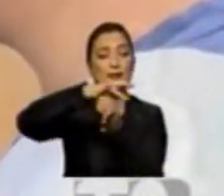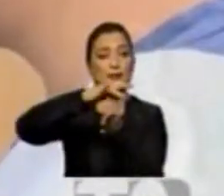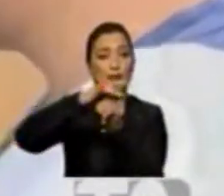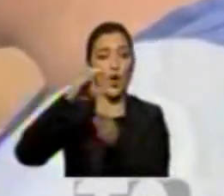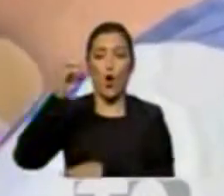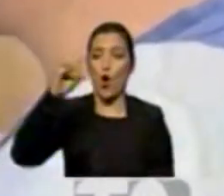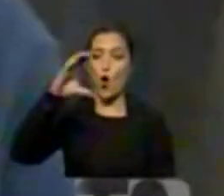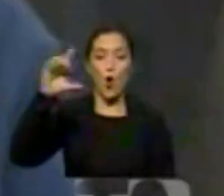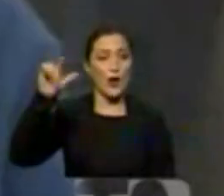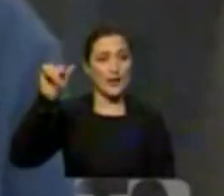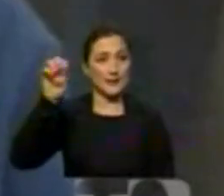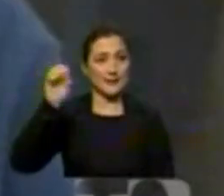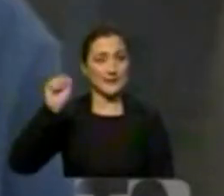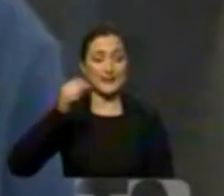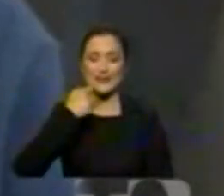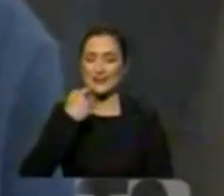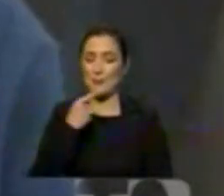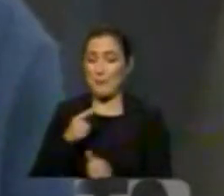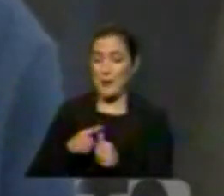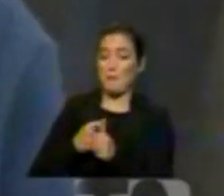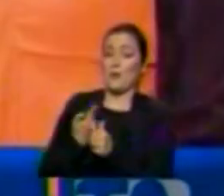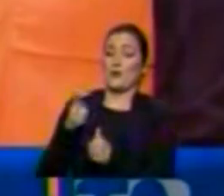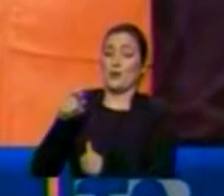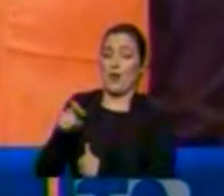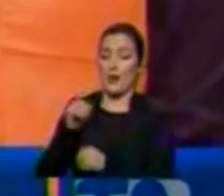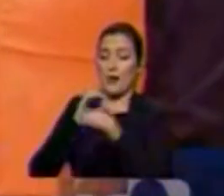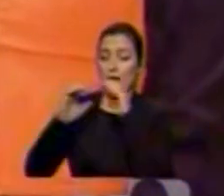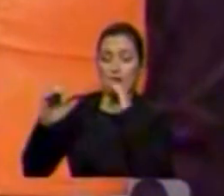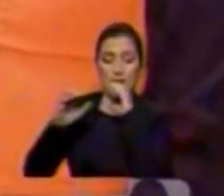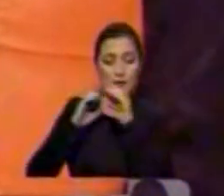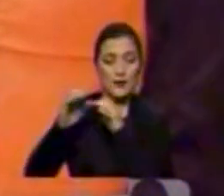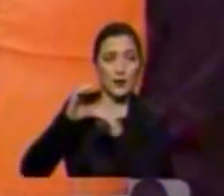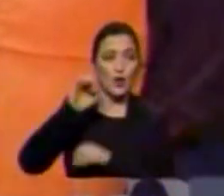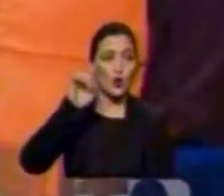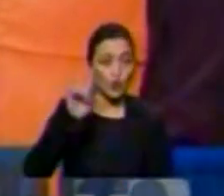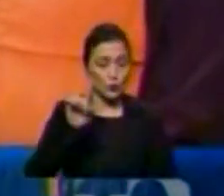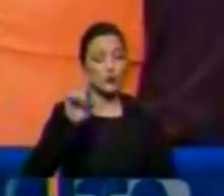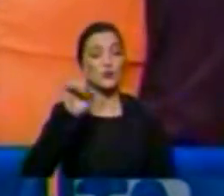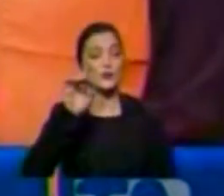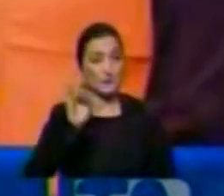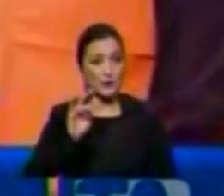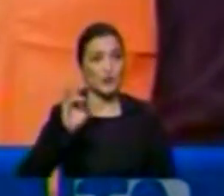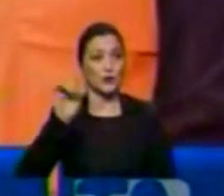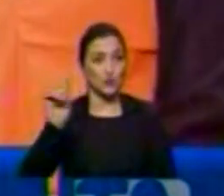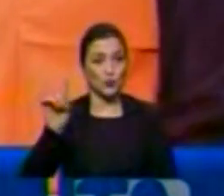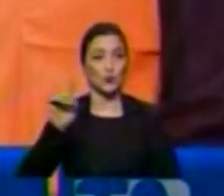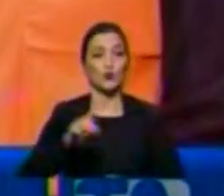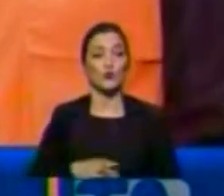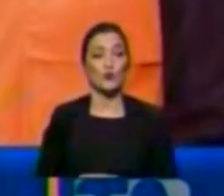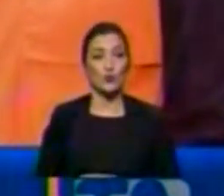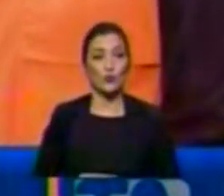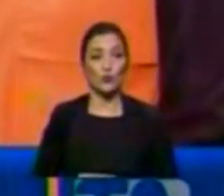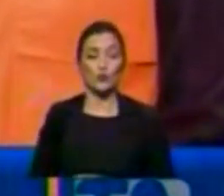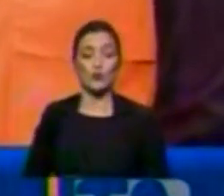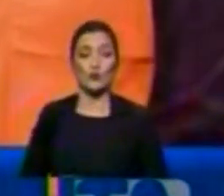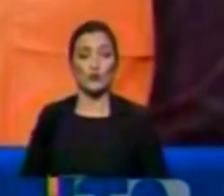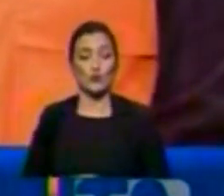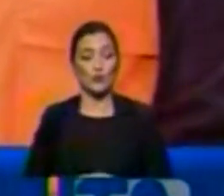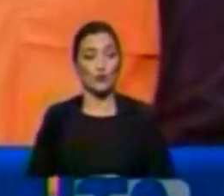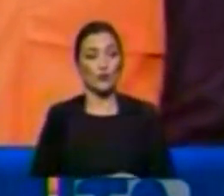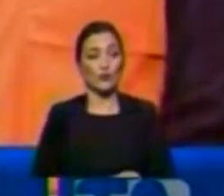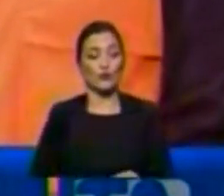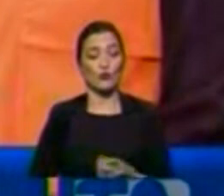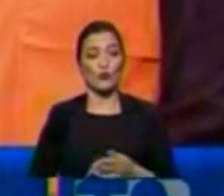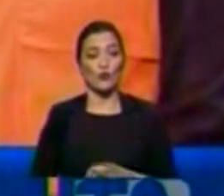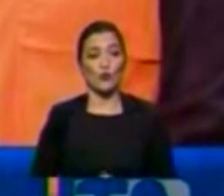deben comunicar al call center 171. Porque lo que no queremos es que tengamos un